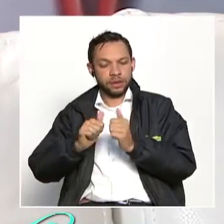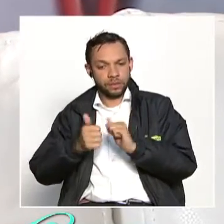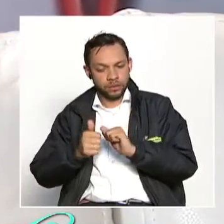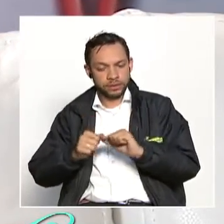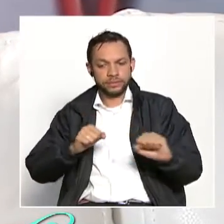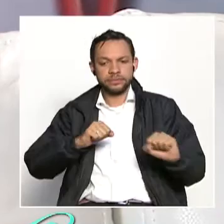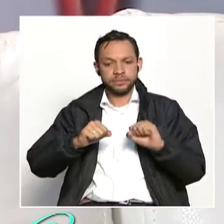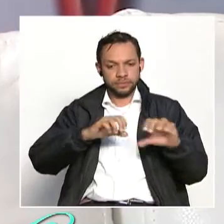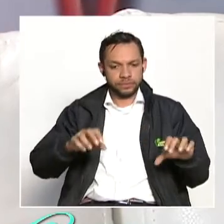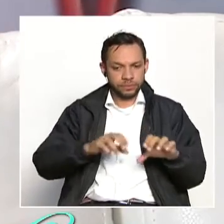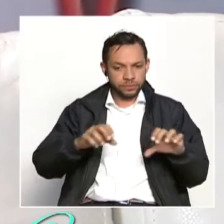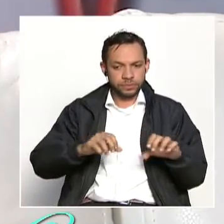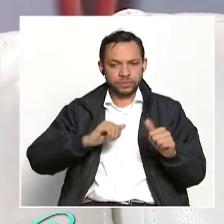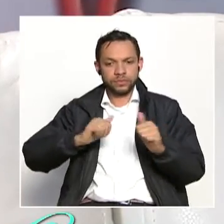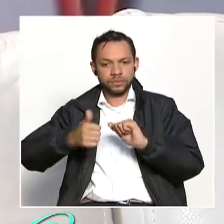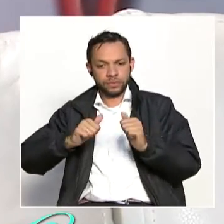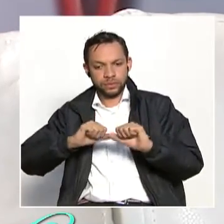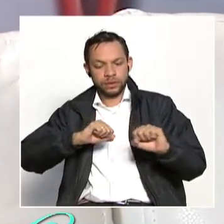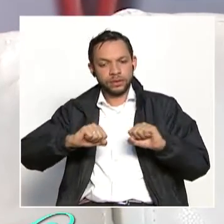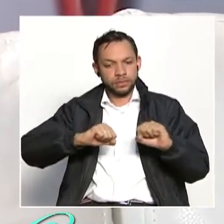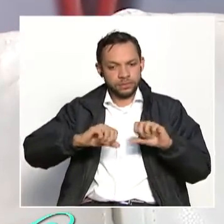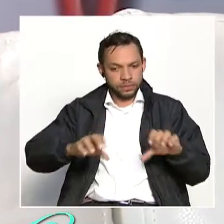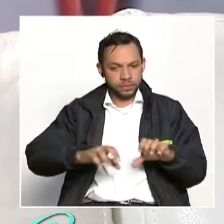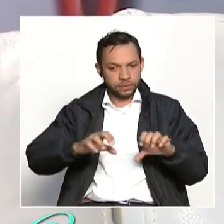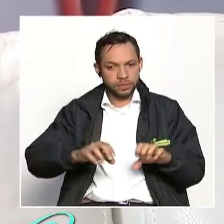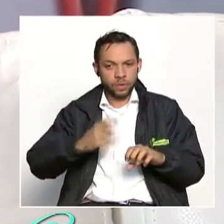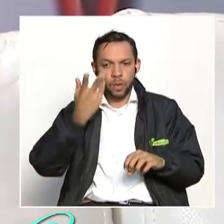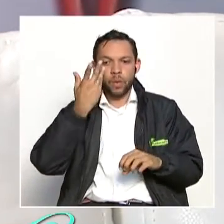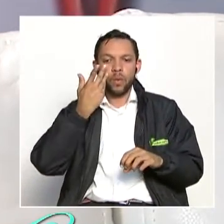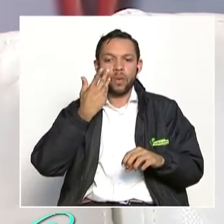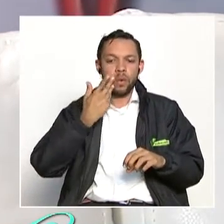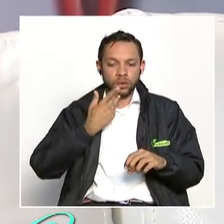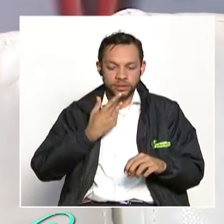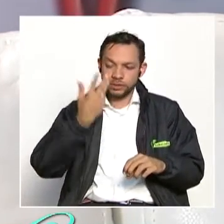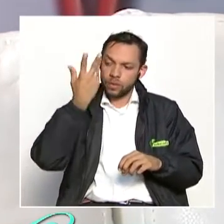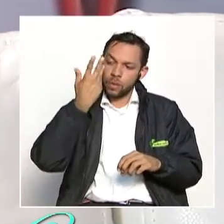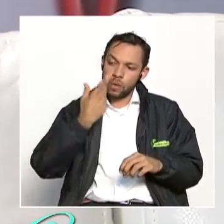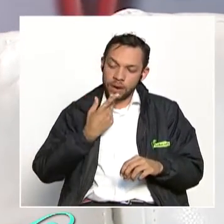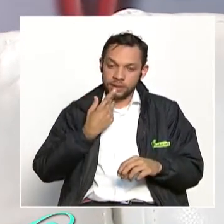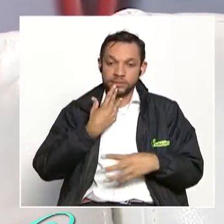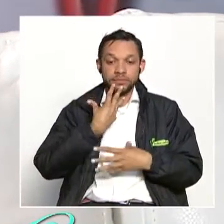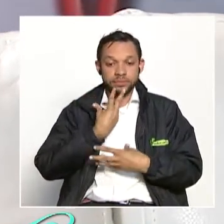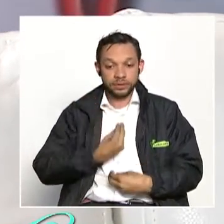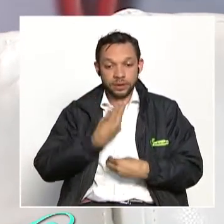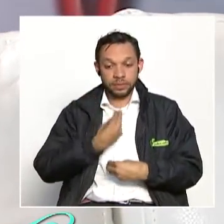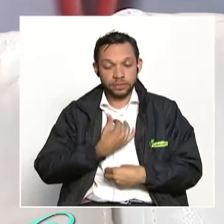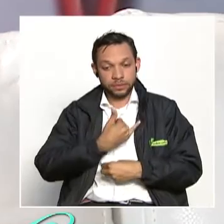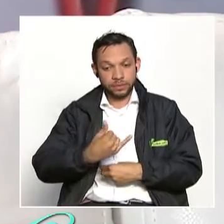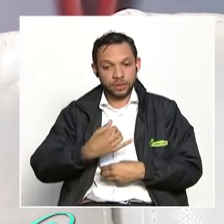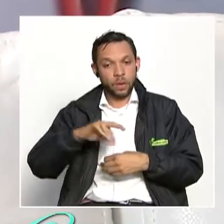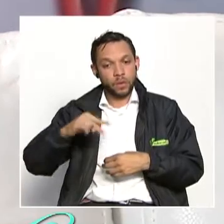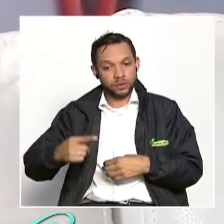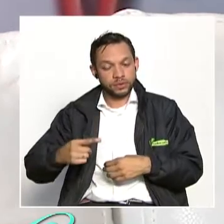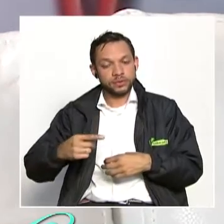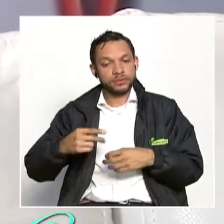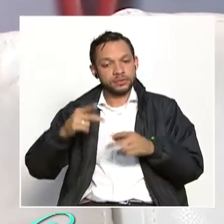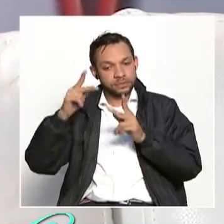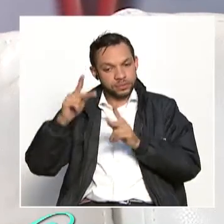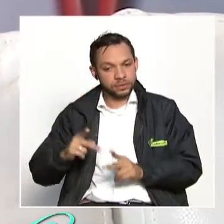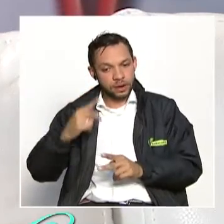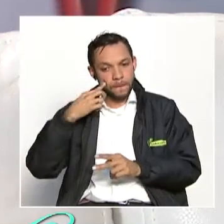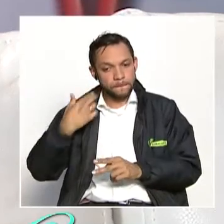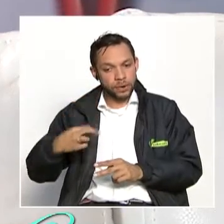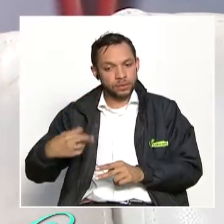El ejercicio debe ser diario. Hipócrates decía, la mejor medicina es el